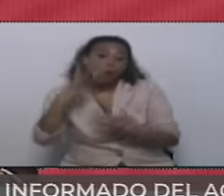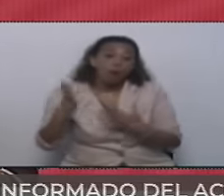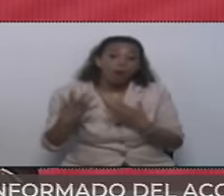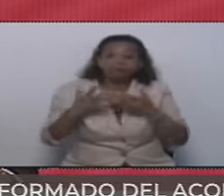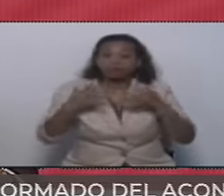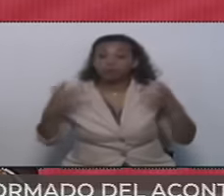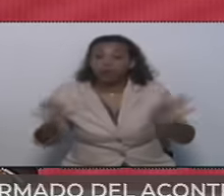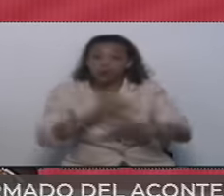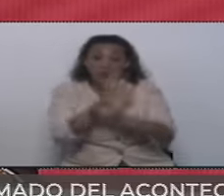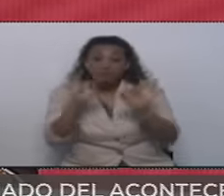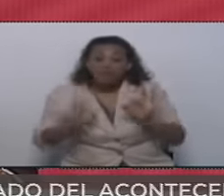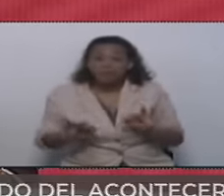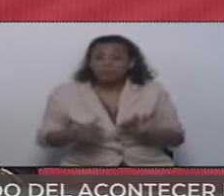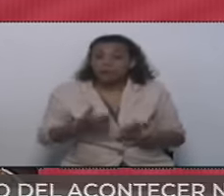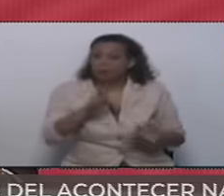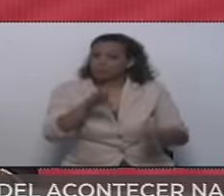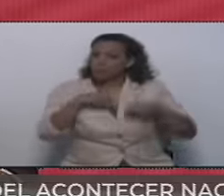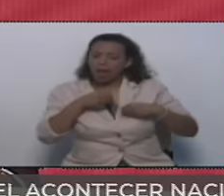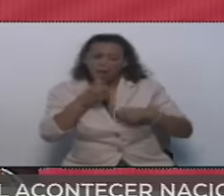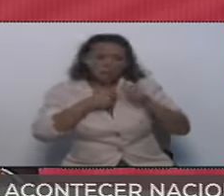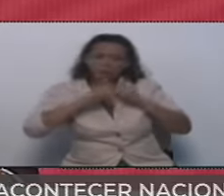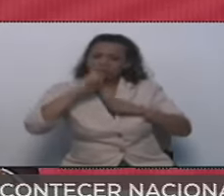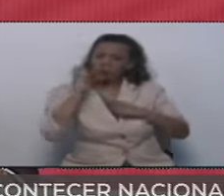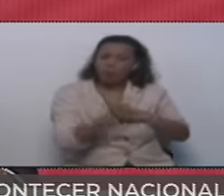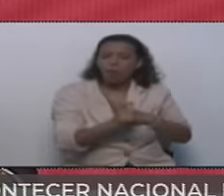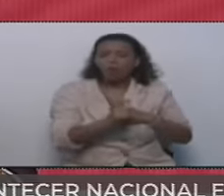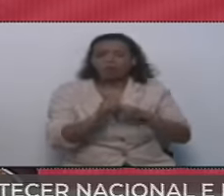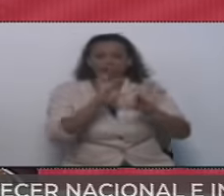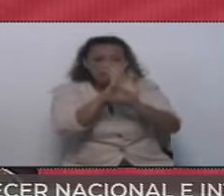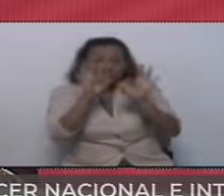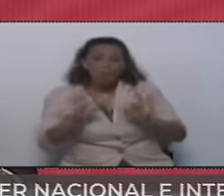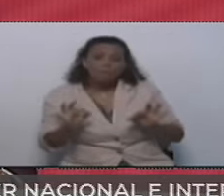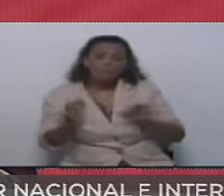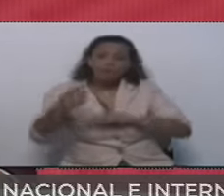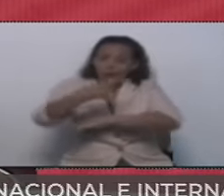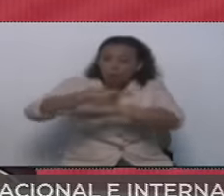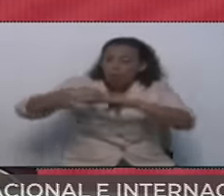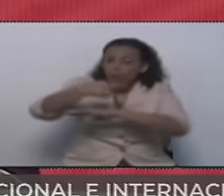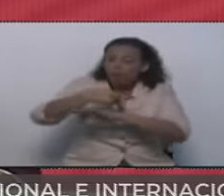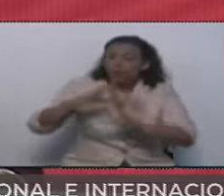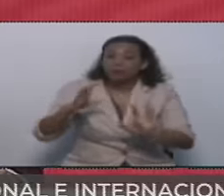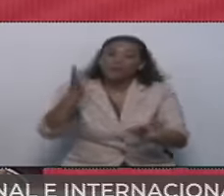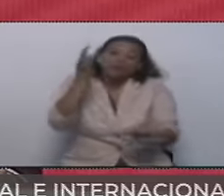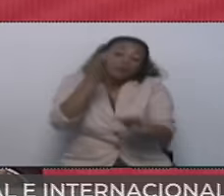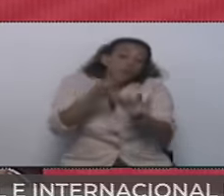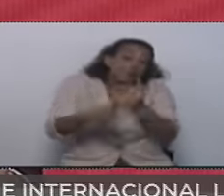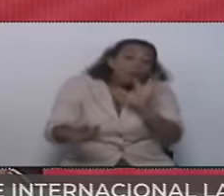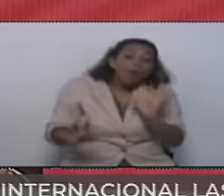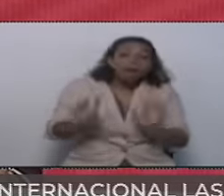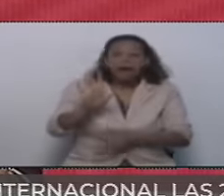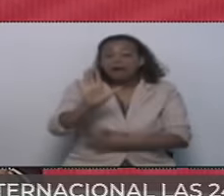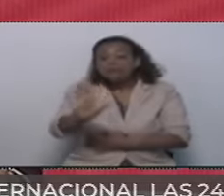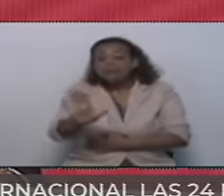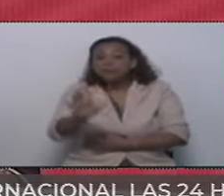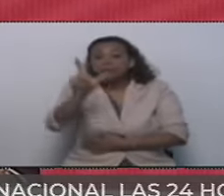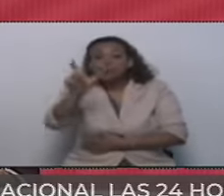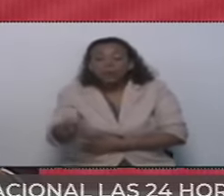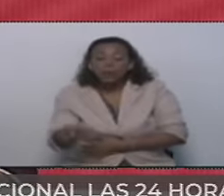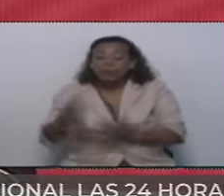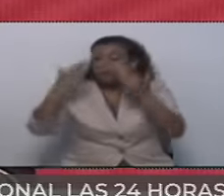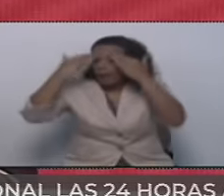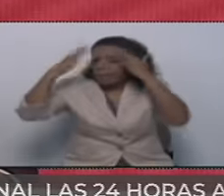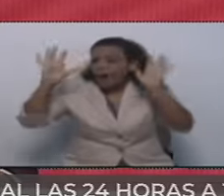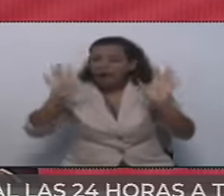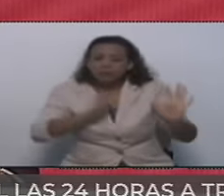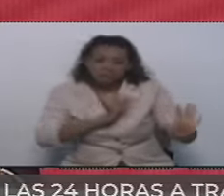involucionara la intolerancia y el odio hacia formas fascistas, que afortunadamente están superadas